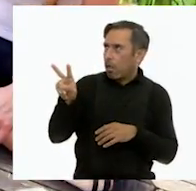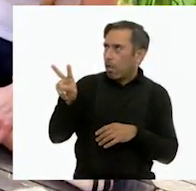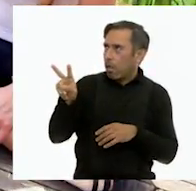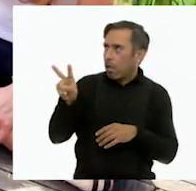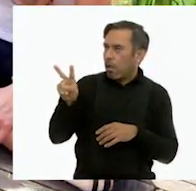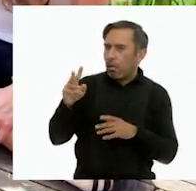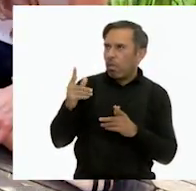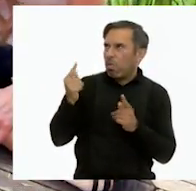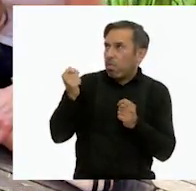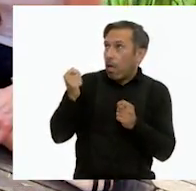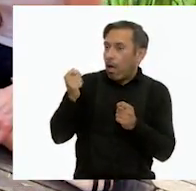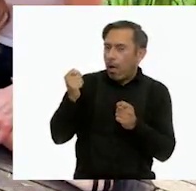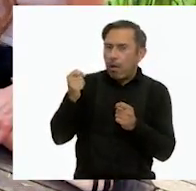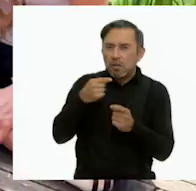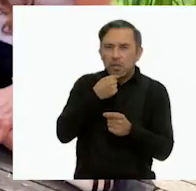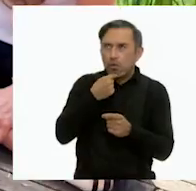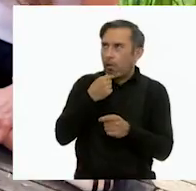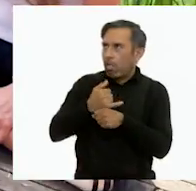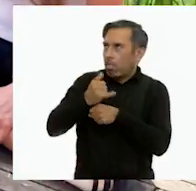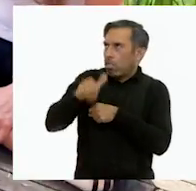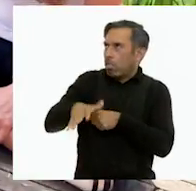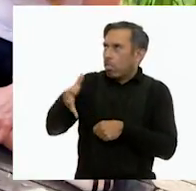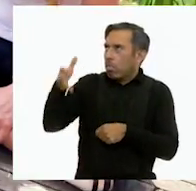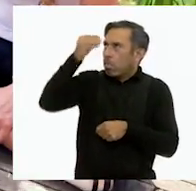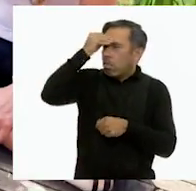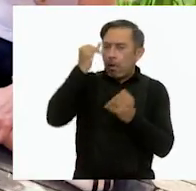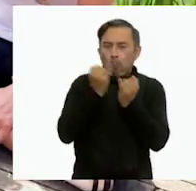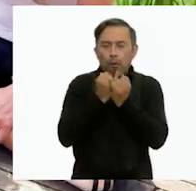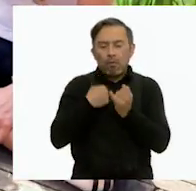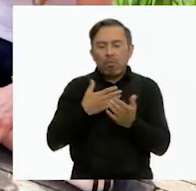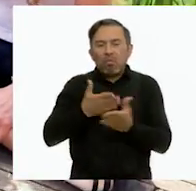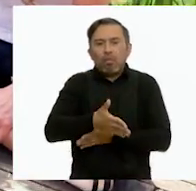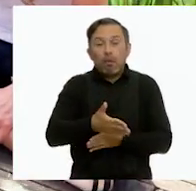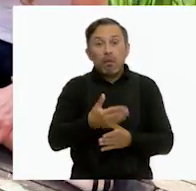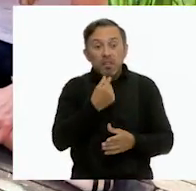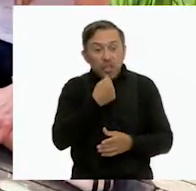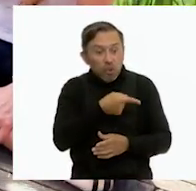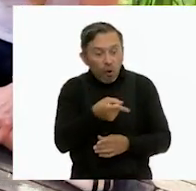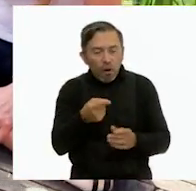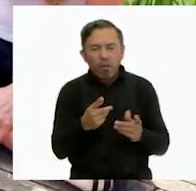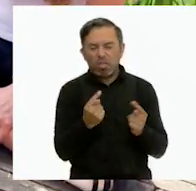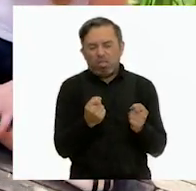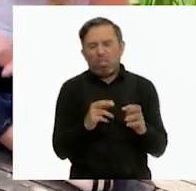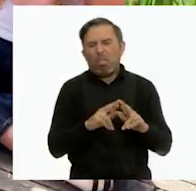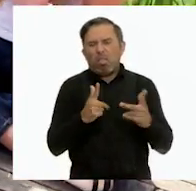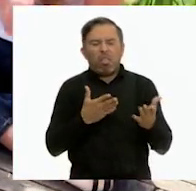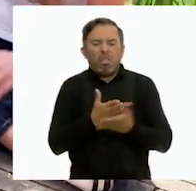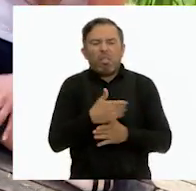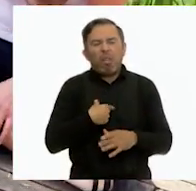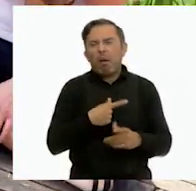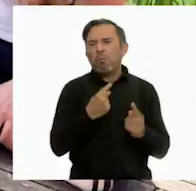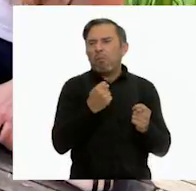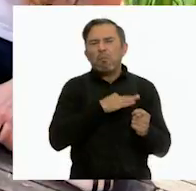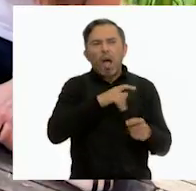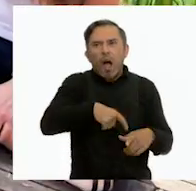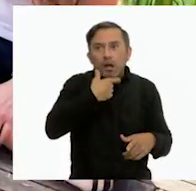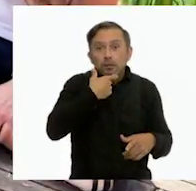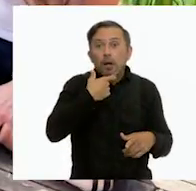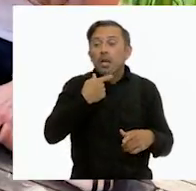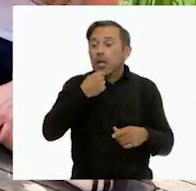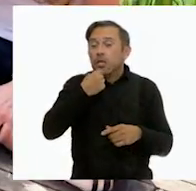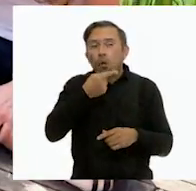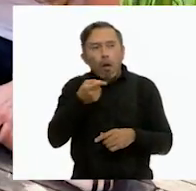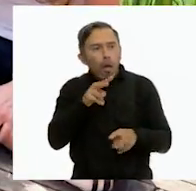siguen. Y también cuando un niño se atreve a romper las reglas, todos lo siguen. Vamos a ver si es cierto lo que estamos